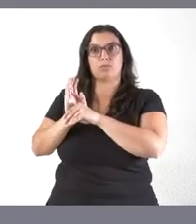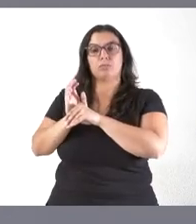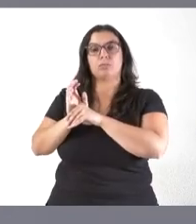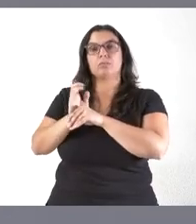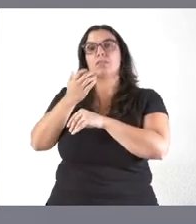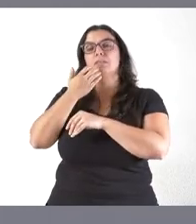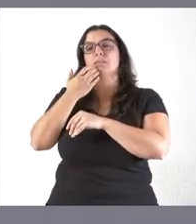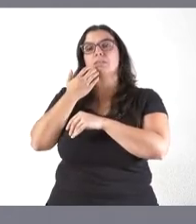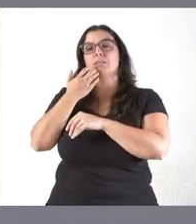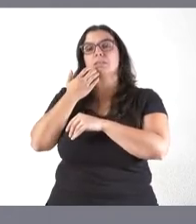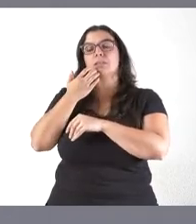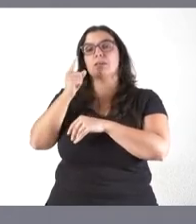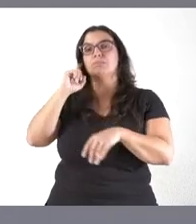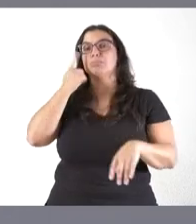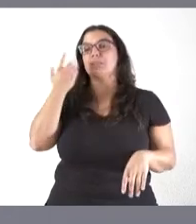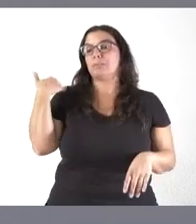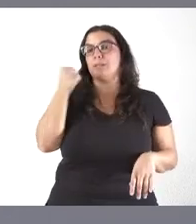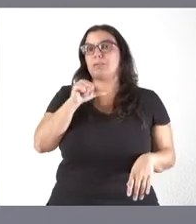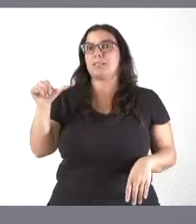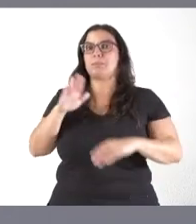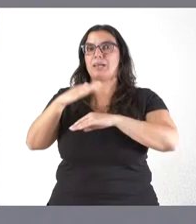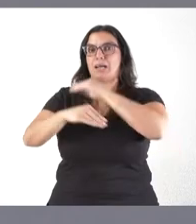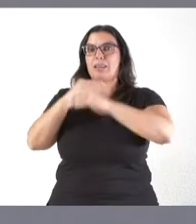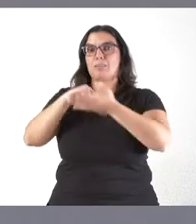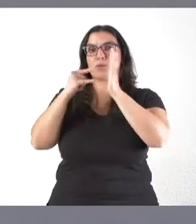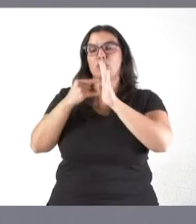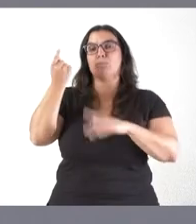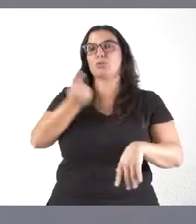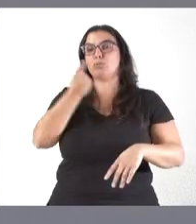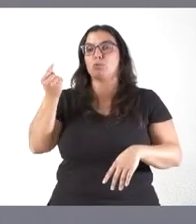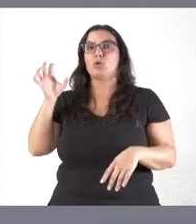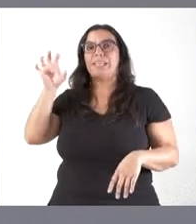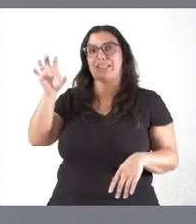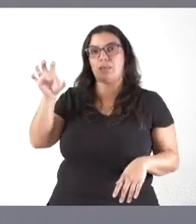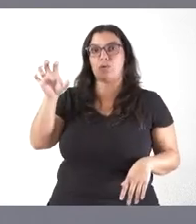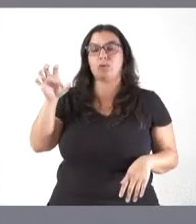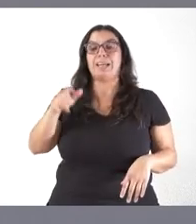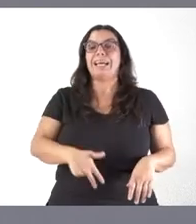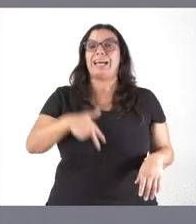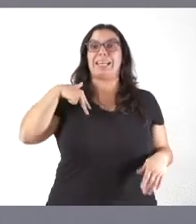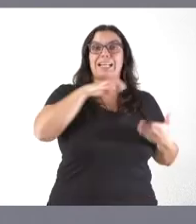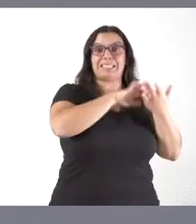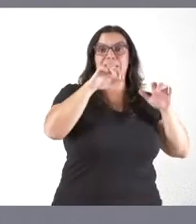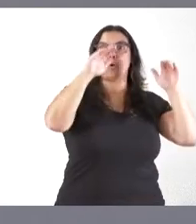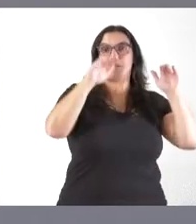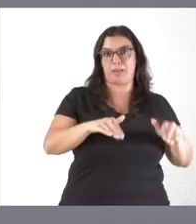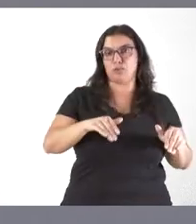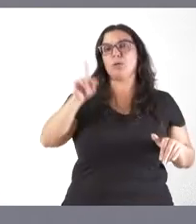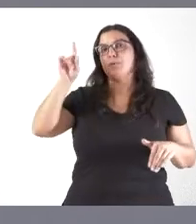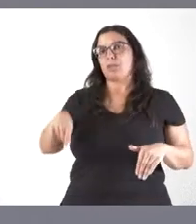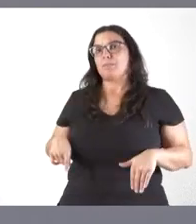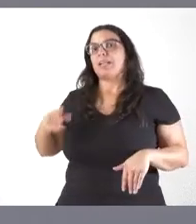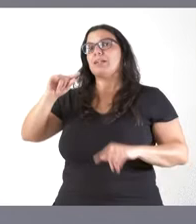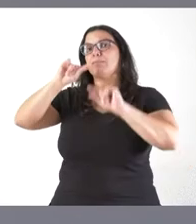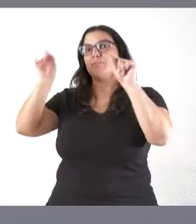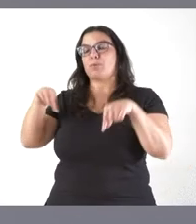conocido la pasada semana al analizar el proyecto de presupuestos del Estado baja en el conjunto de Castilla y león y baja en el caso concreto de Soria y por